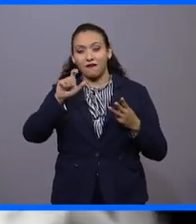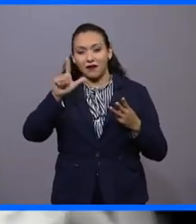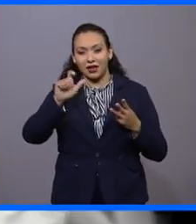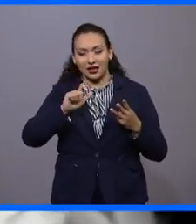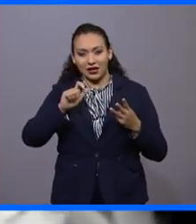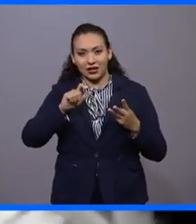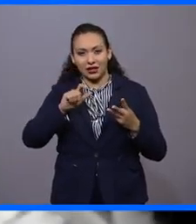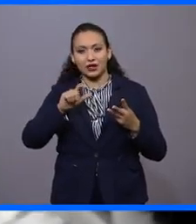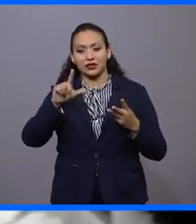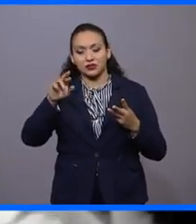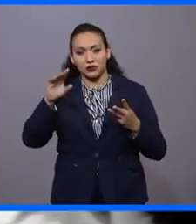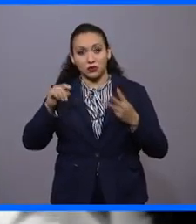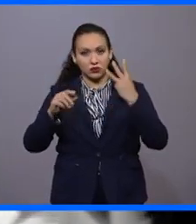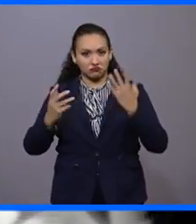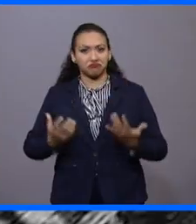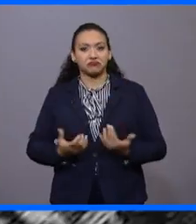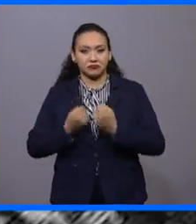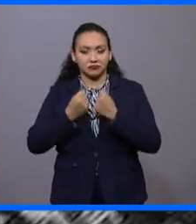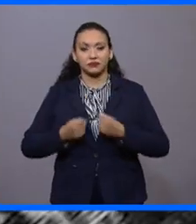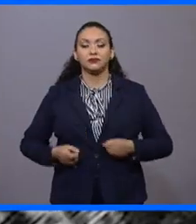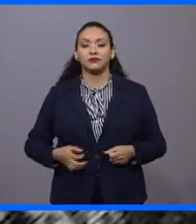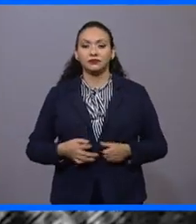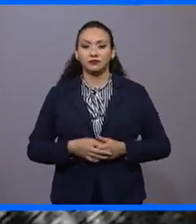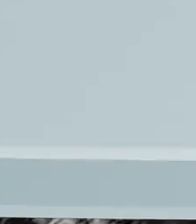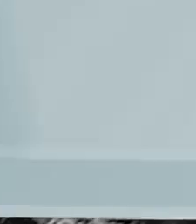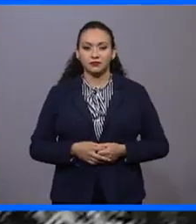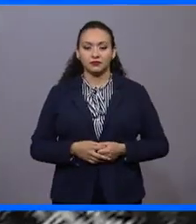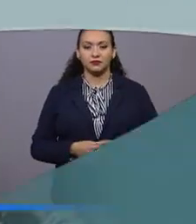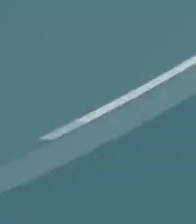Hernández Gamundi.